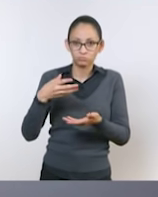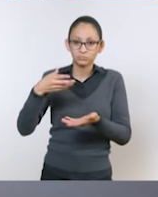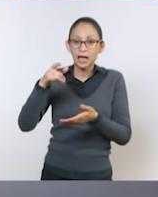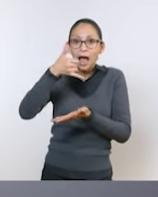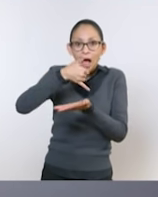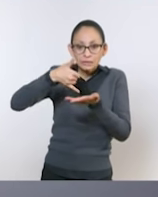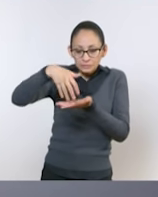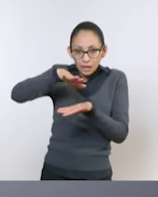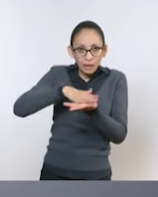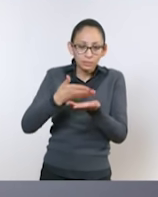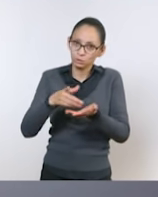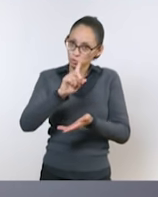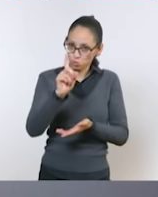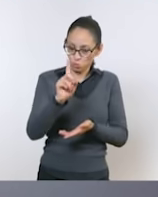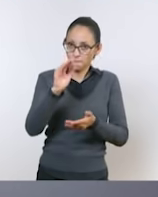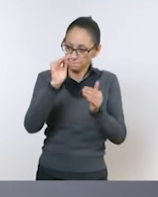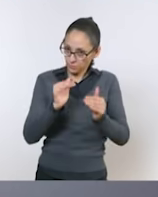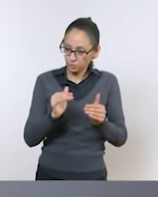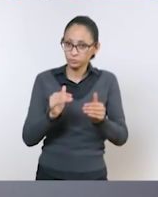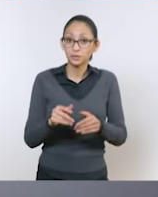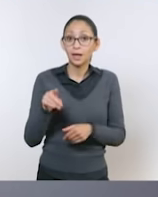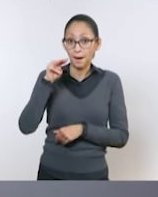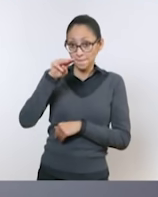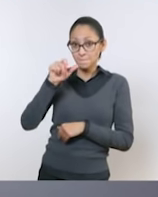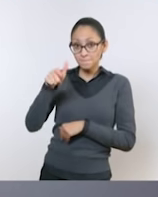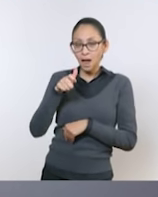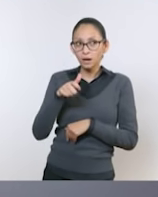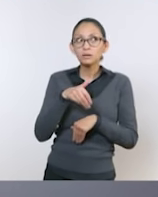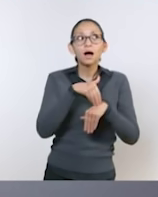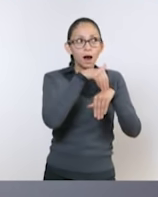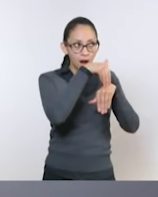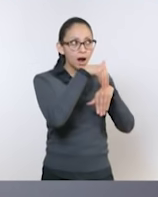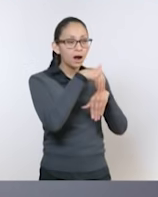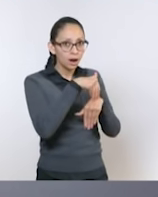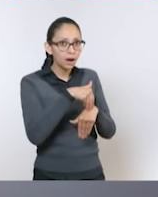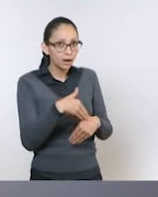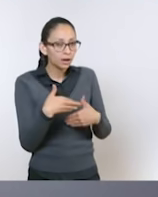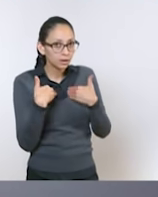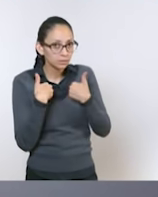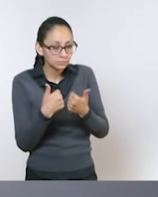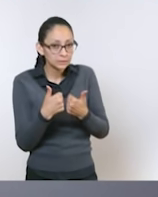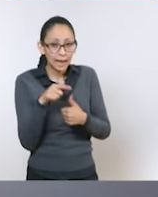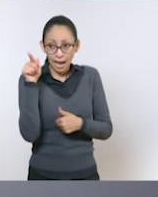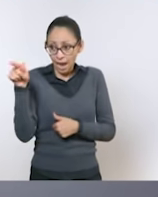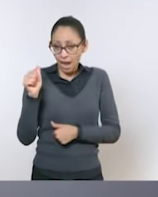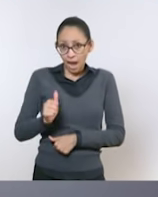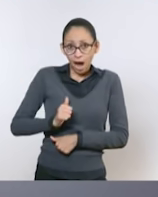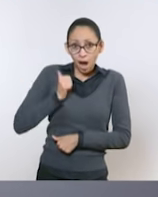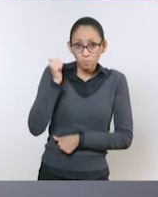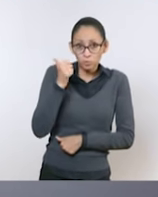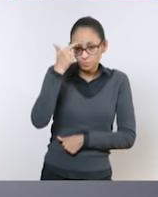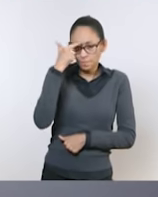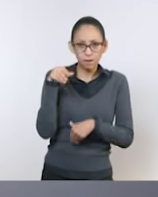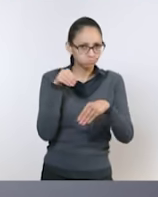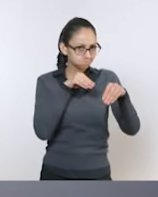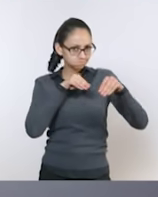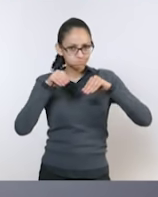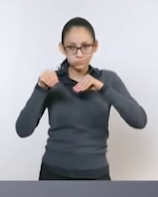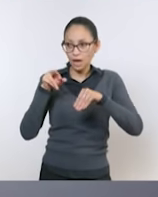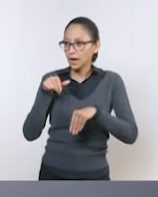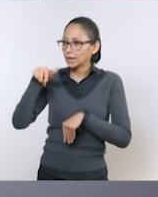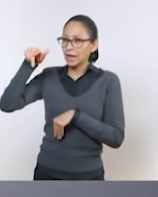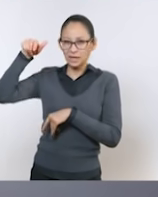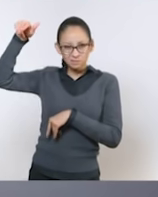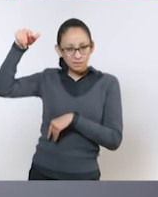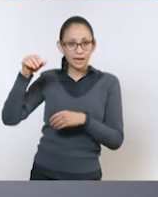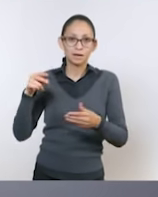los huevos, pero sin freír, ¿eh? Max ha seguido estos consejos. Aprovecha cada